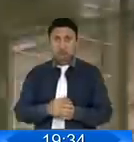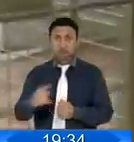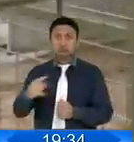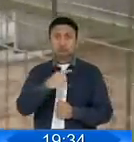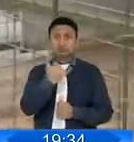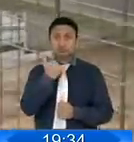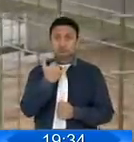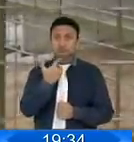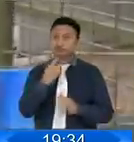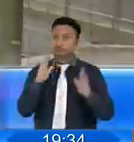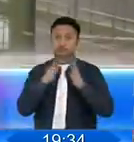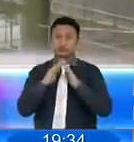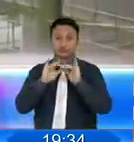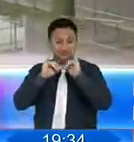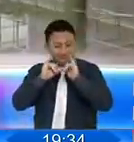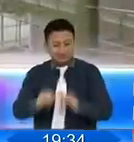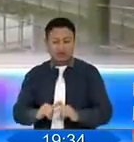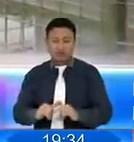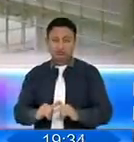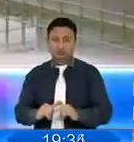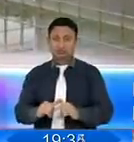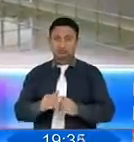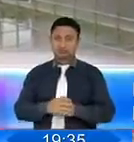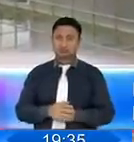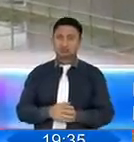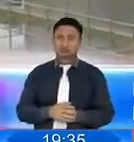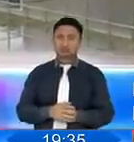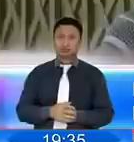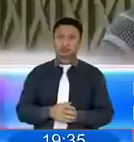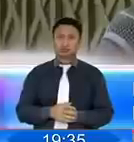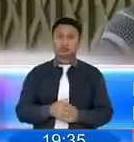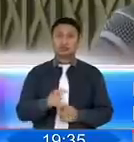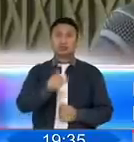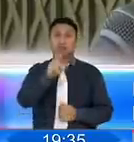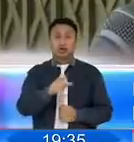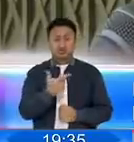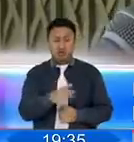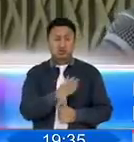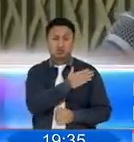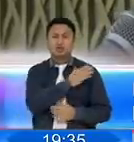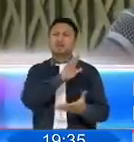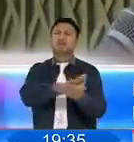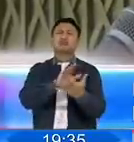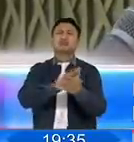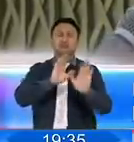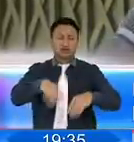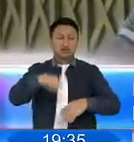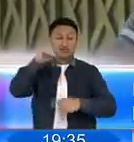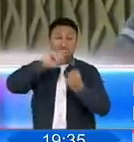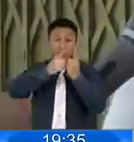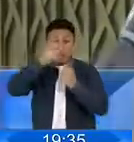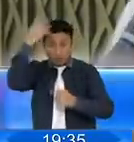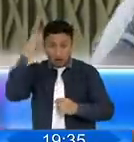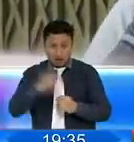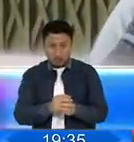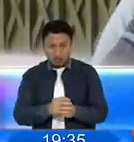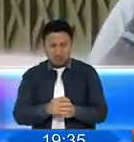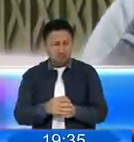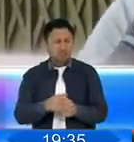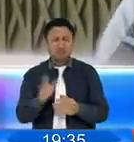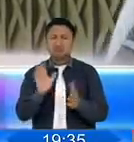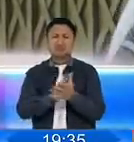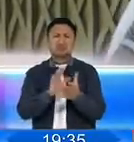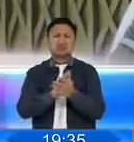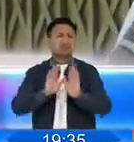su casa a menos que sea necesario. La gente se ha confiado y piensa que el haber pasado el semáforo amarillo es que ya